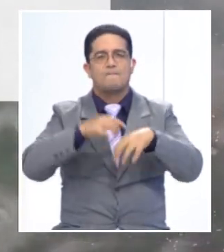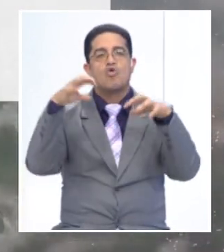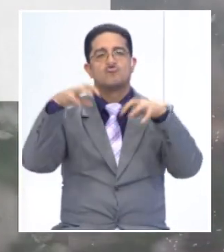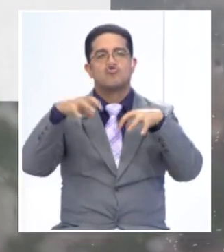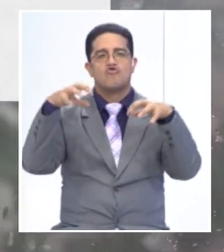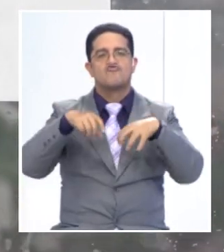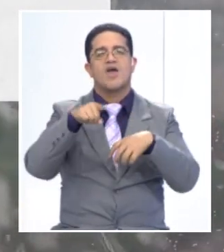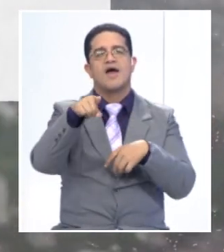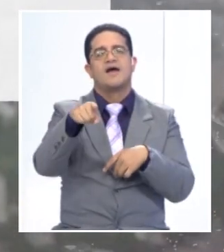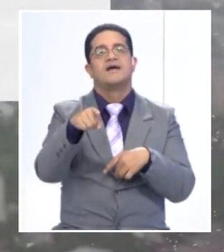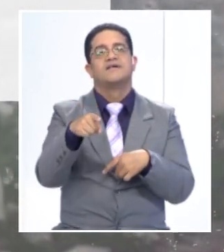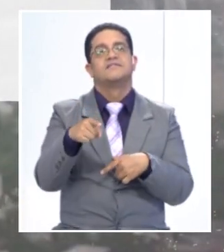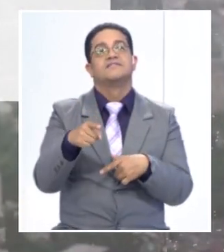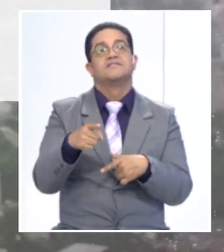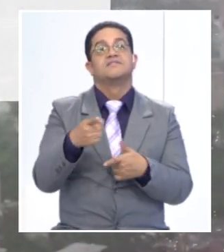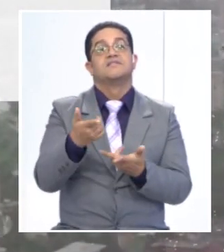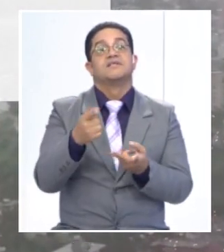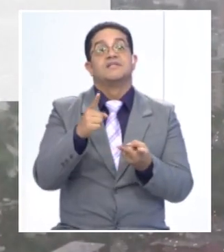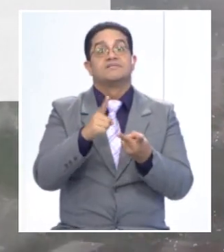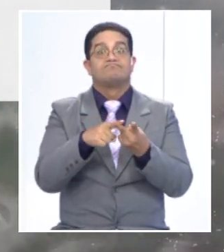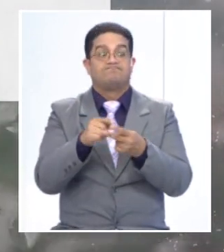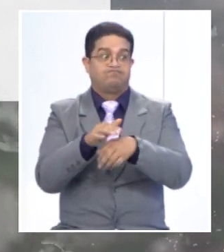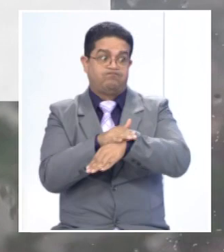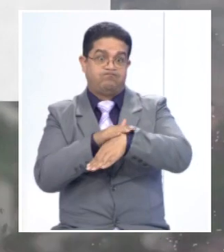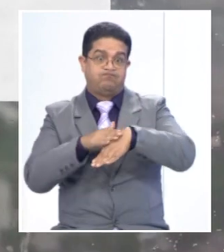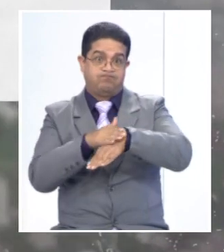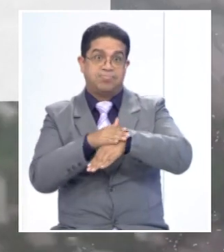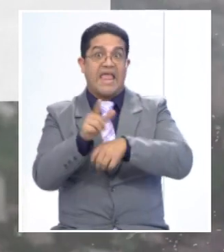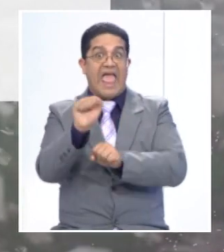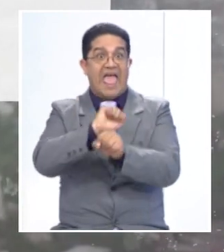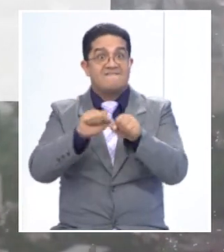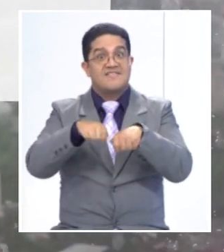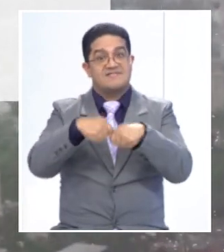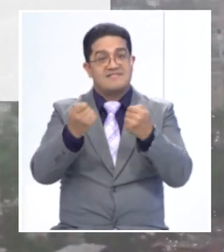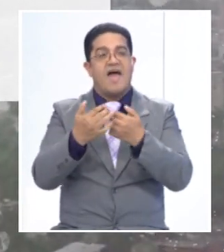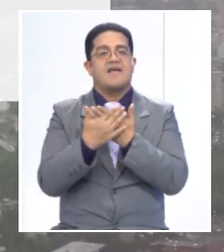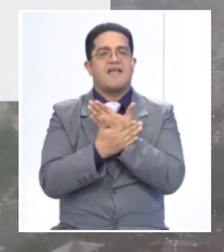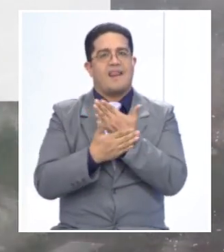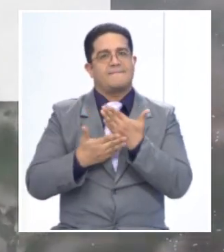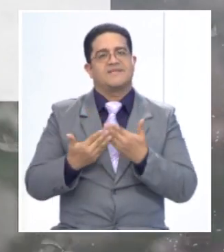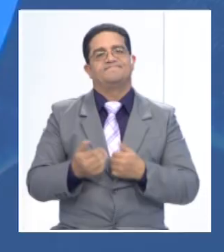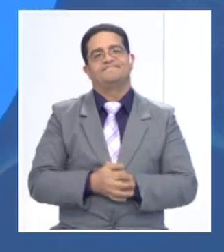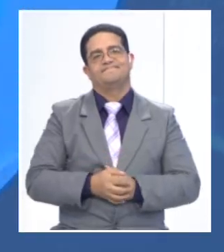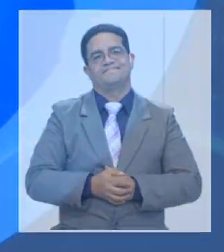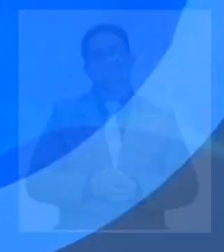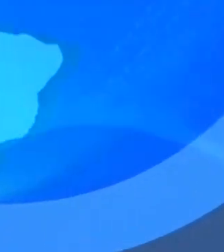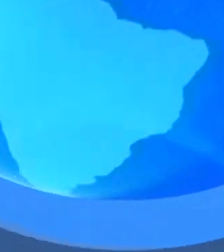Reforzar el cuidado e hidratación de la piel evitará grietas y descamaciones.